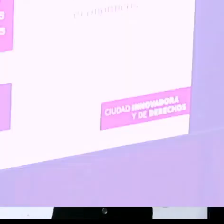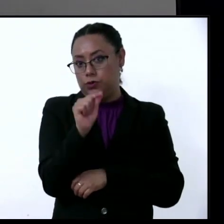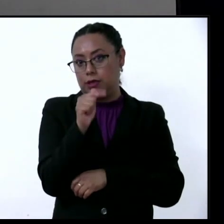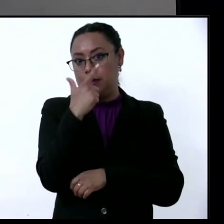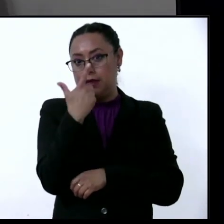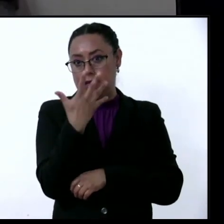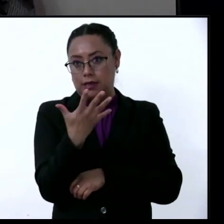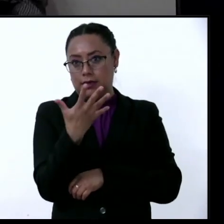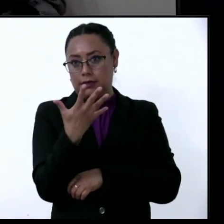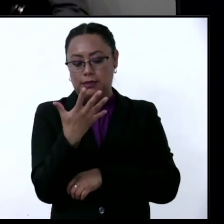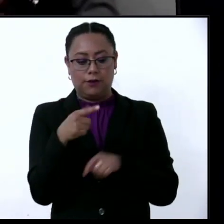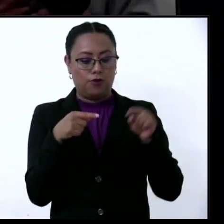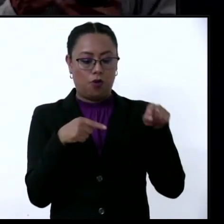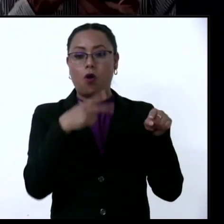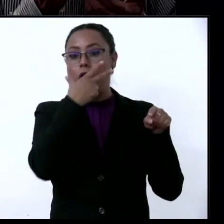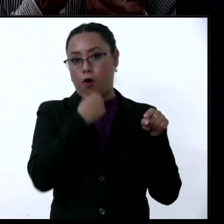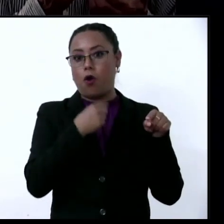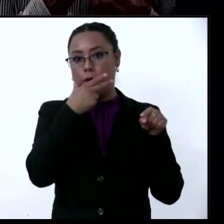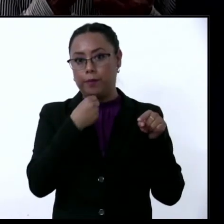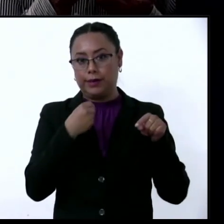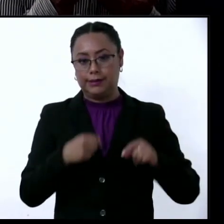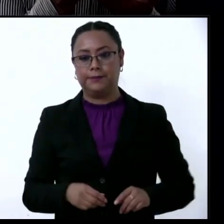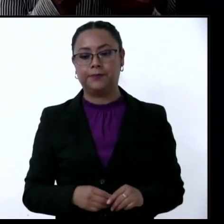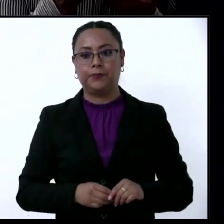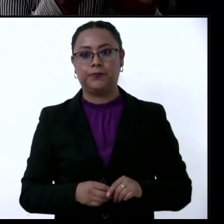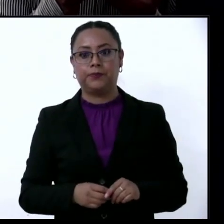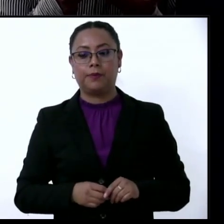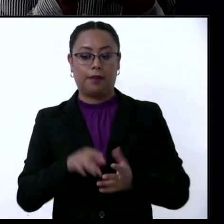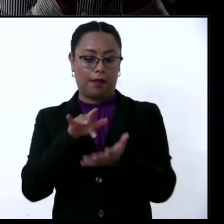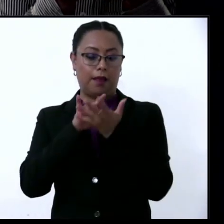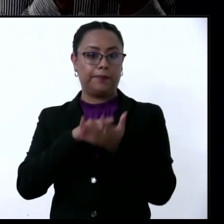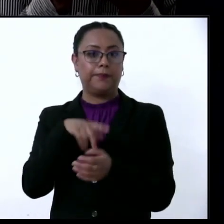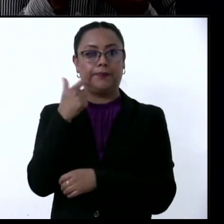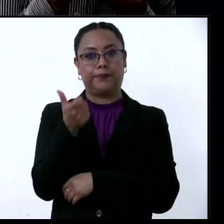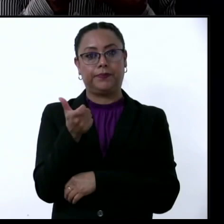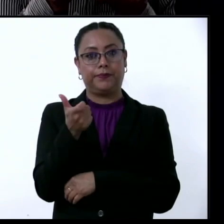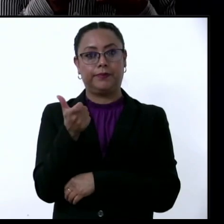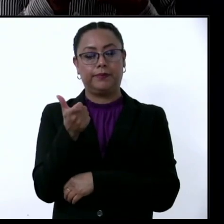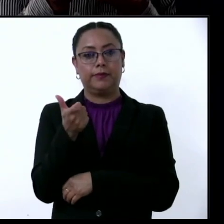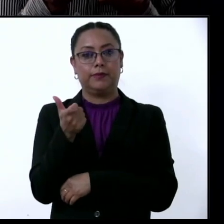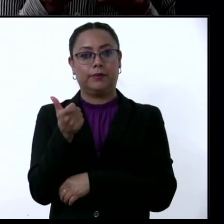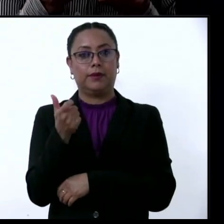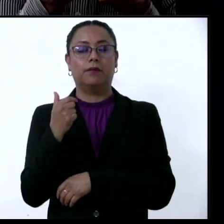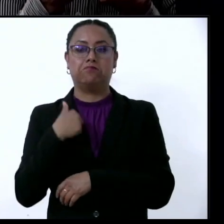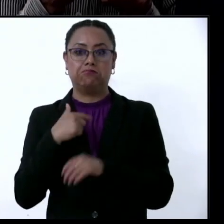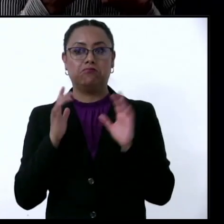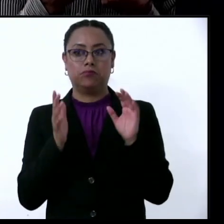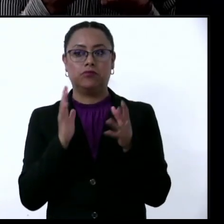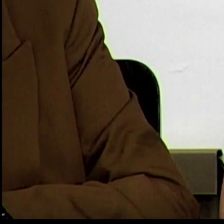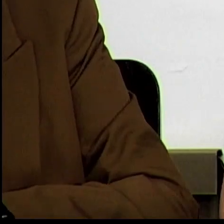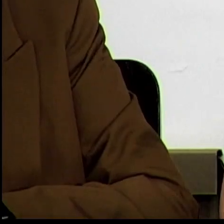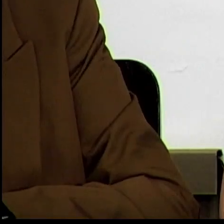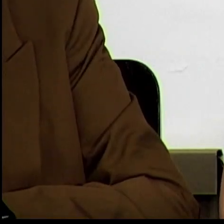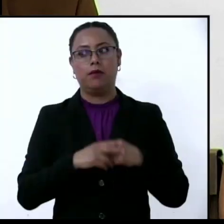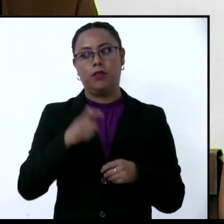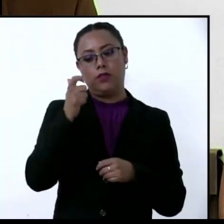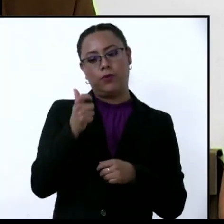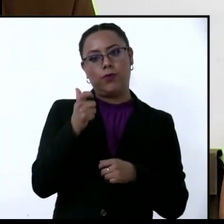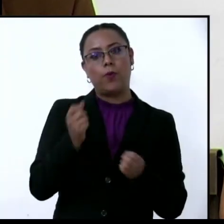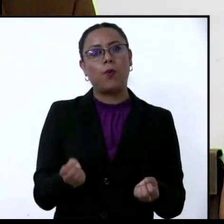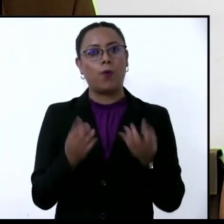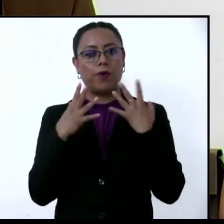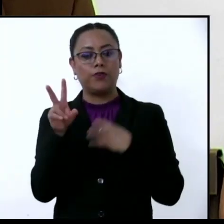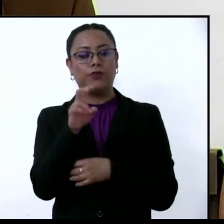39.75% destinado para hombres, en el apoyo económico del cual les he hecho referencia, y el recurso fue de